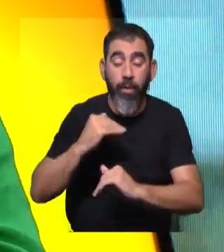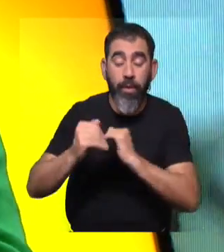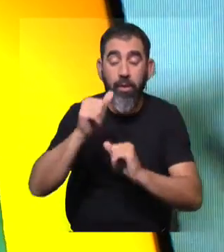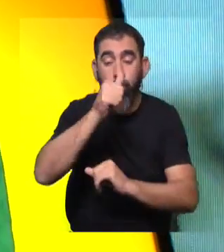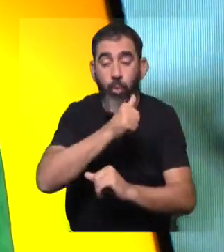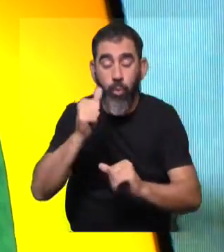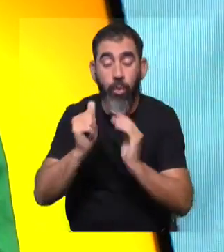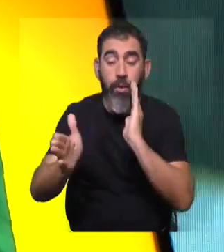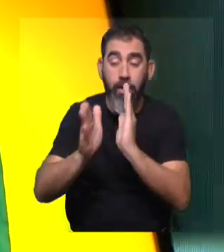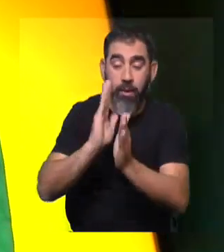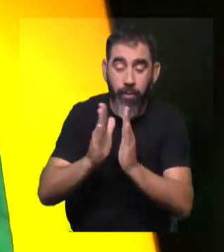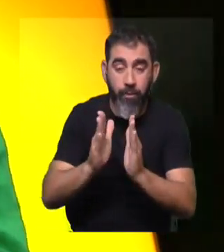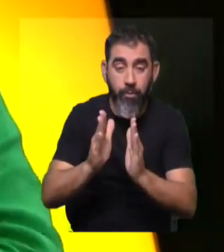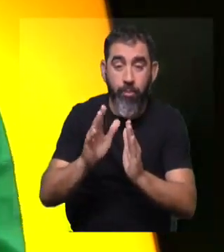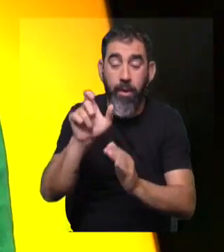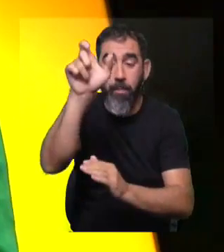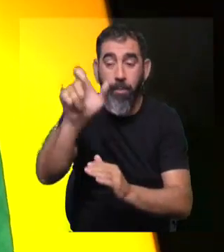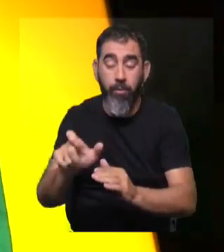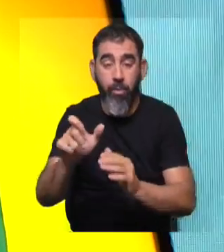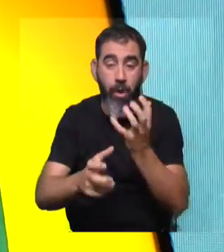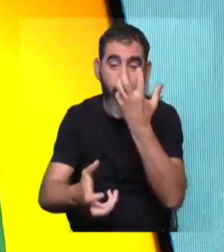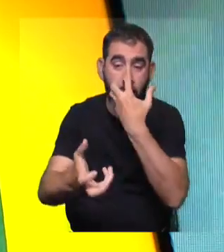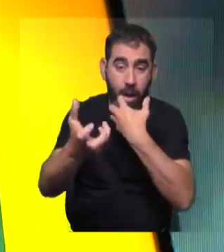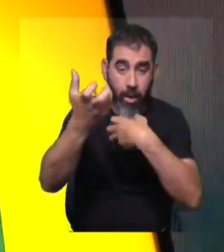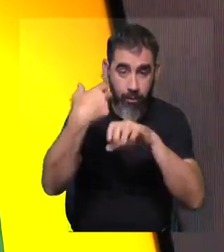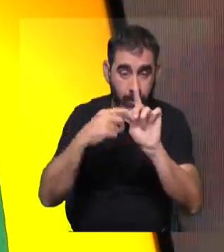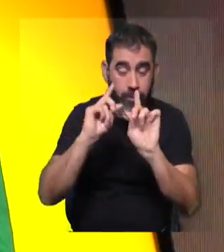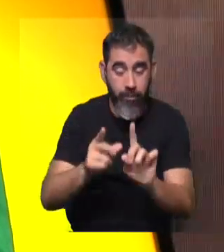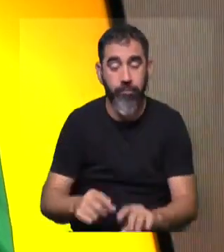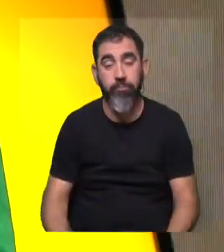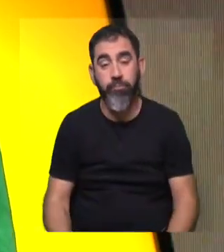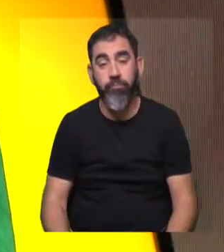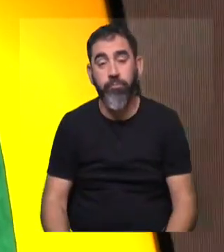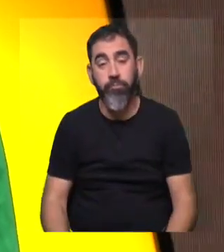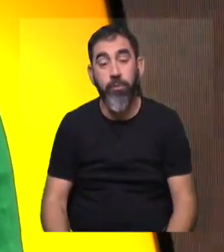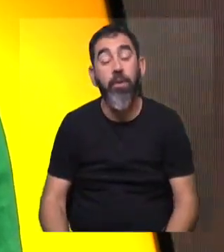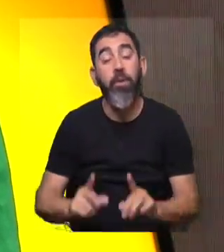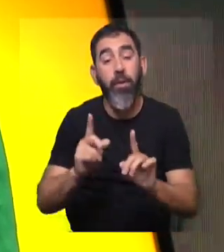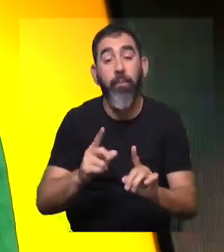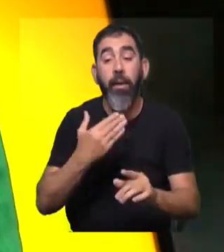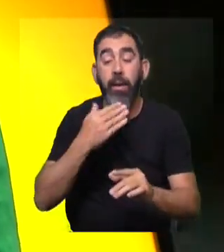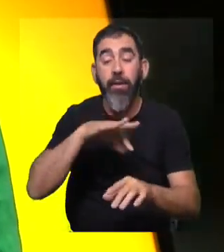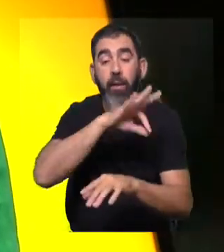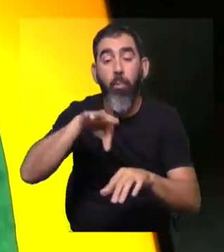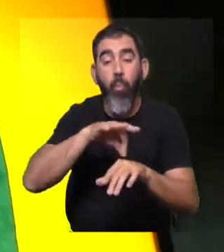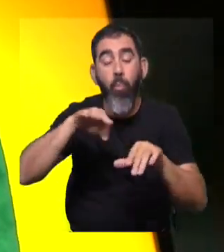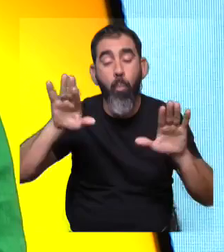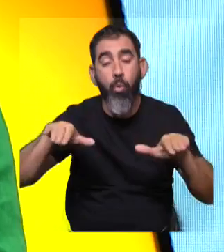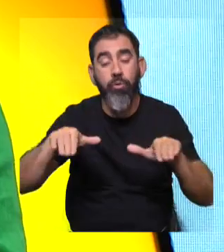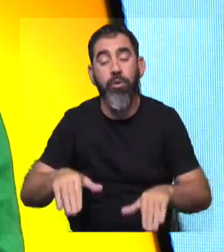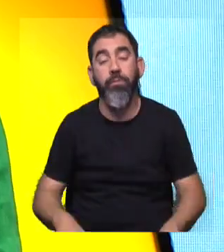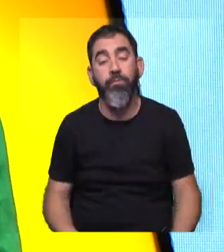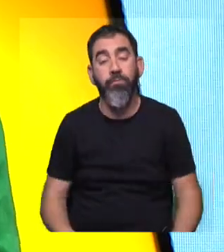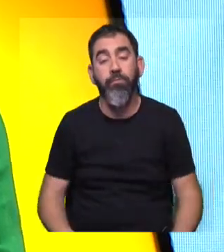cura, un tratamiento para mamíferos e incluso para el ser humano. E incluso a partir de la mosca. Y eso es lo más